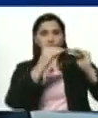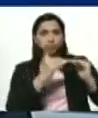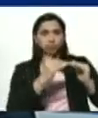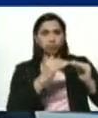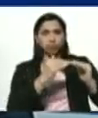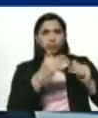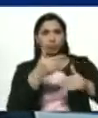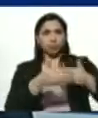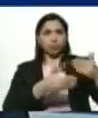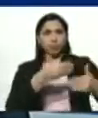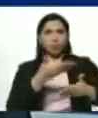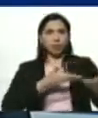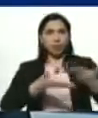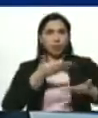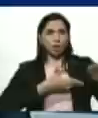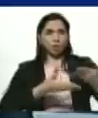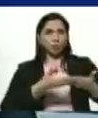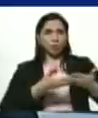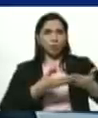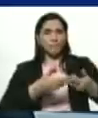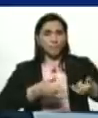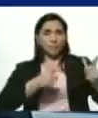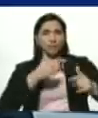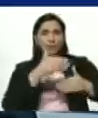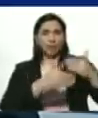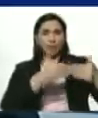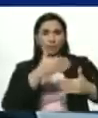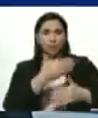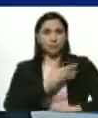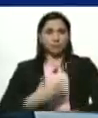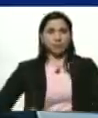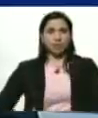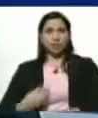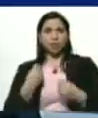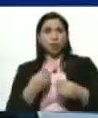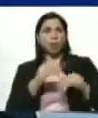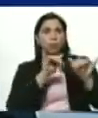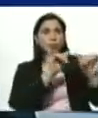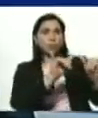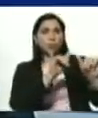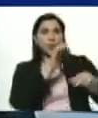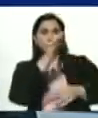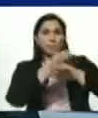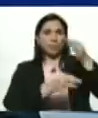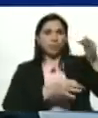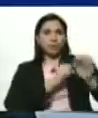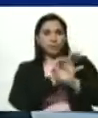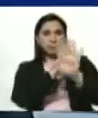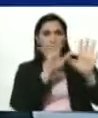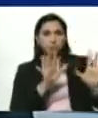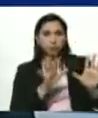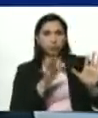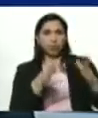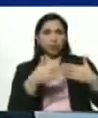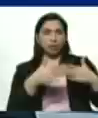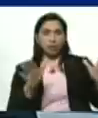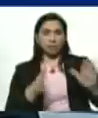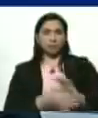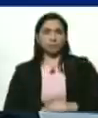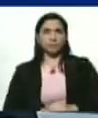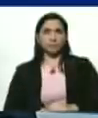presidente como usted lo ha explicado detalladamente de manera gradual para garantizar un